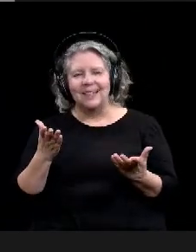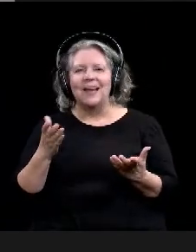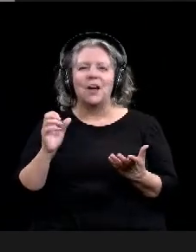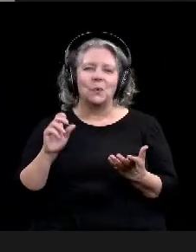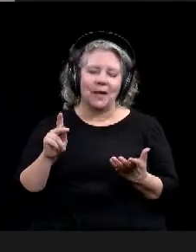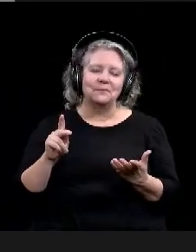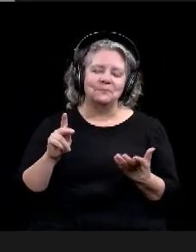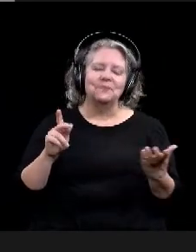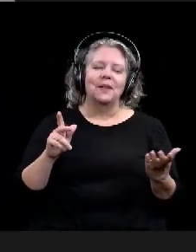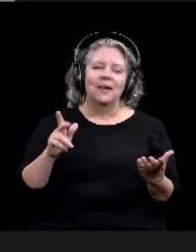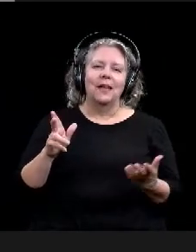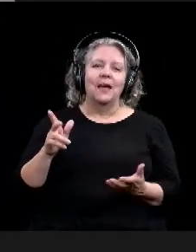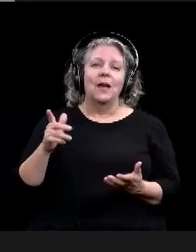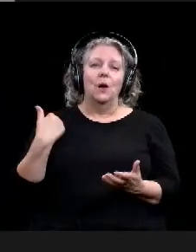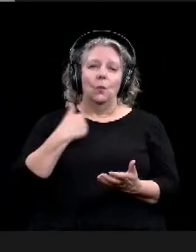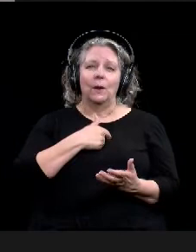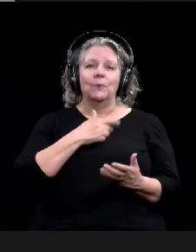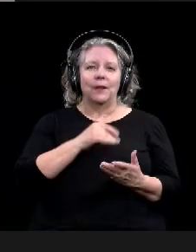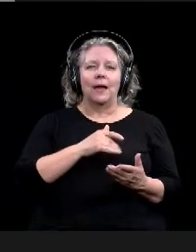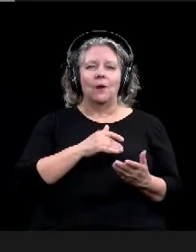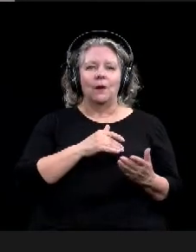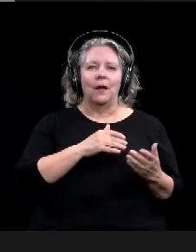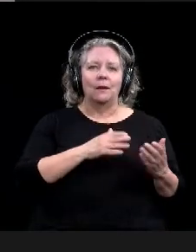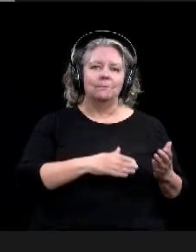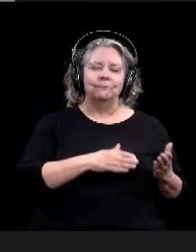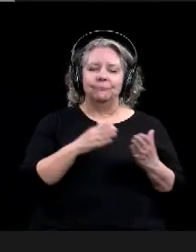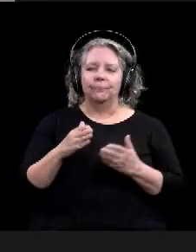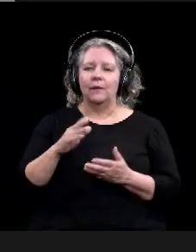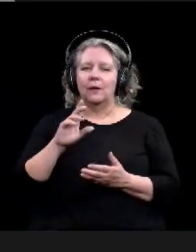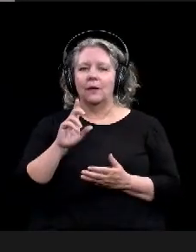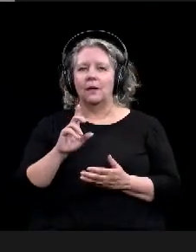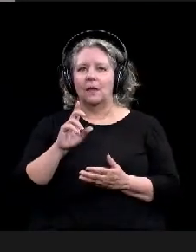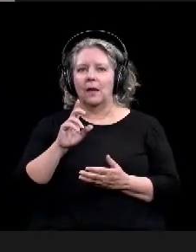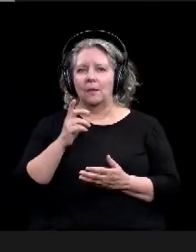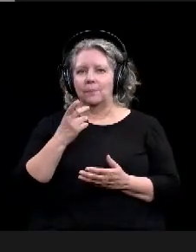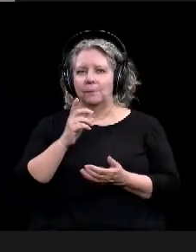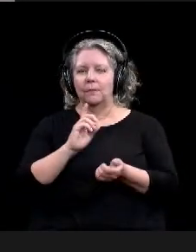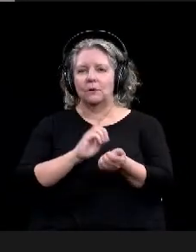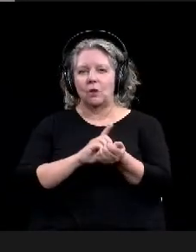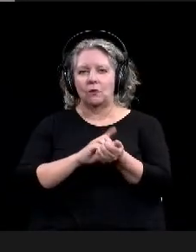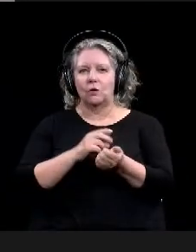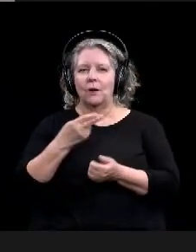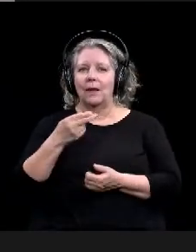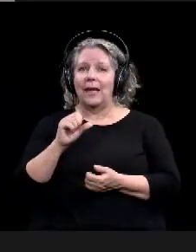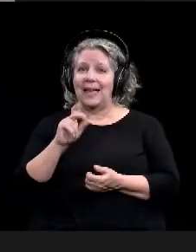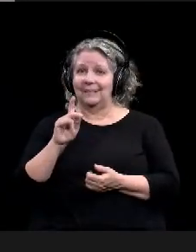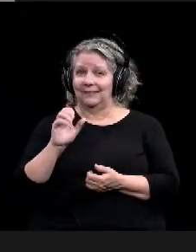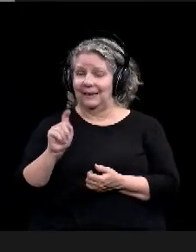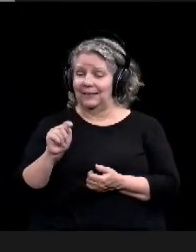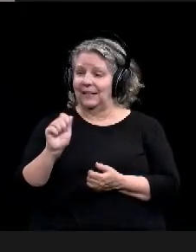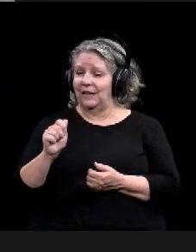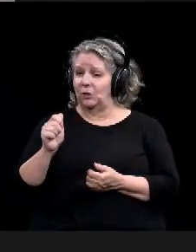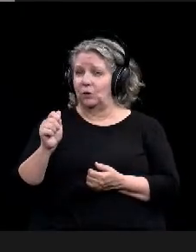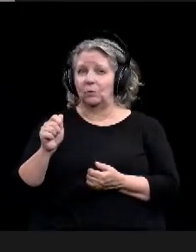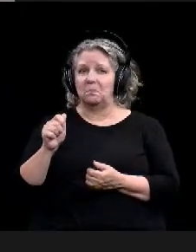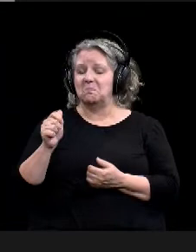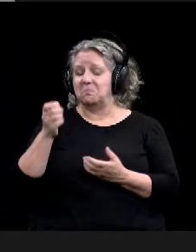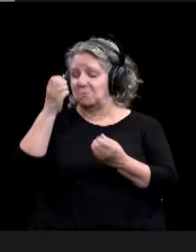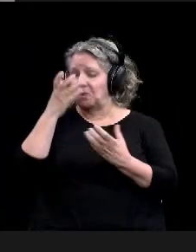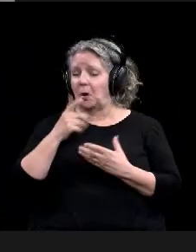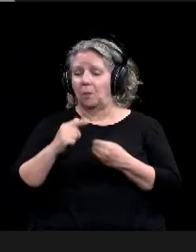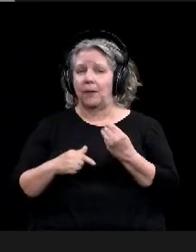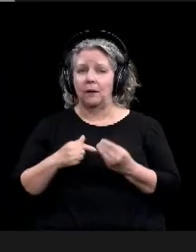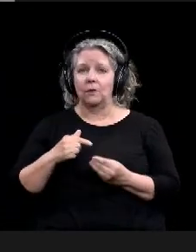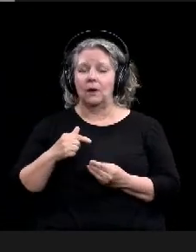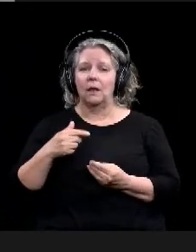doctor haskett por rosa podemos ver s a providencia del hospital de providencia buenas